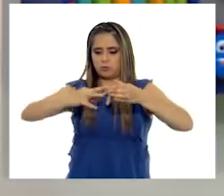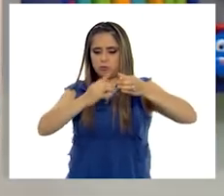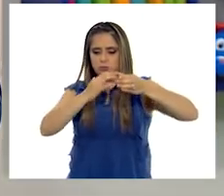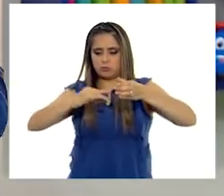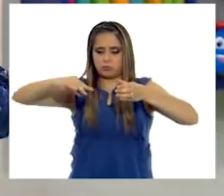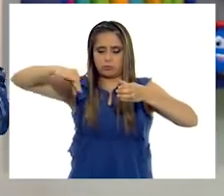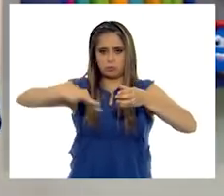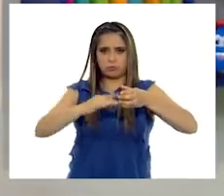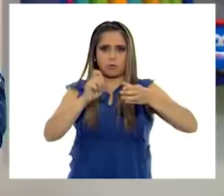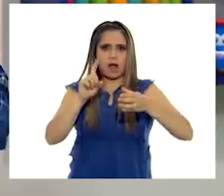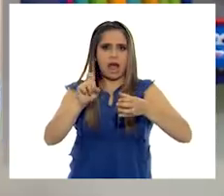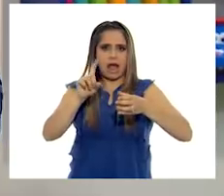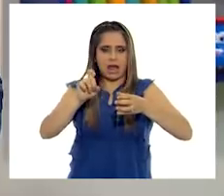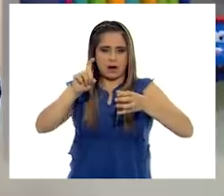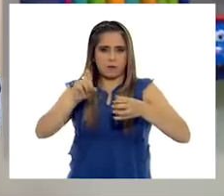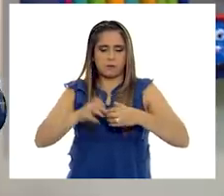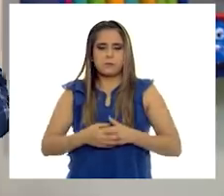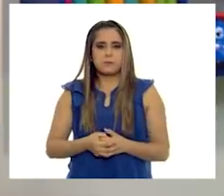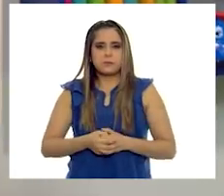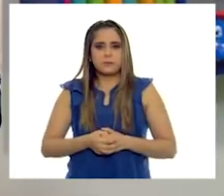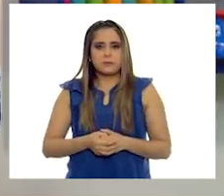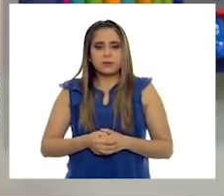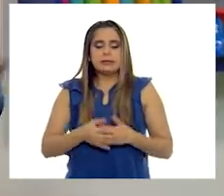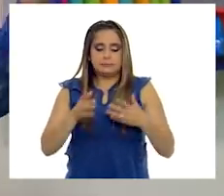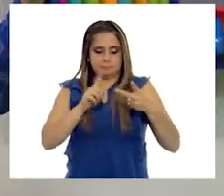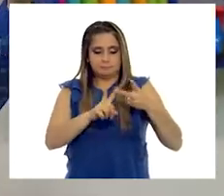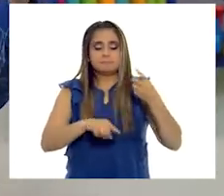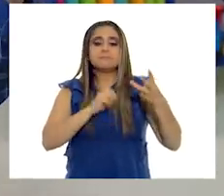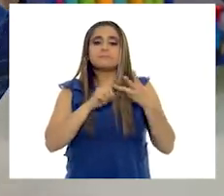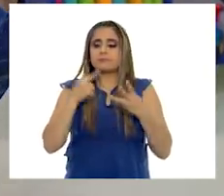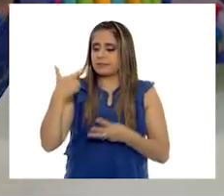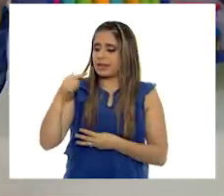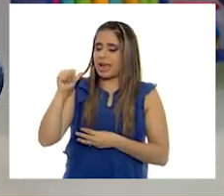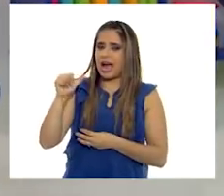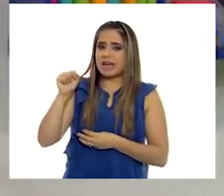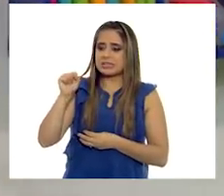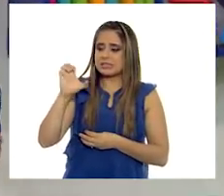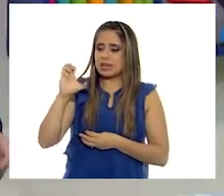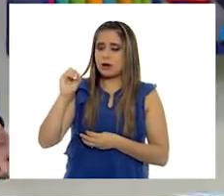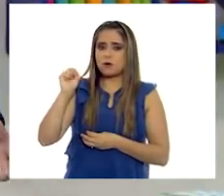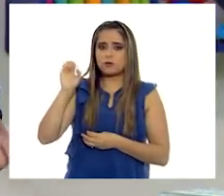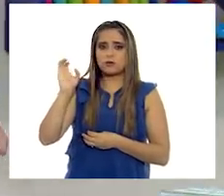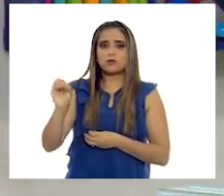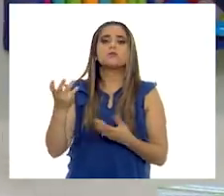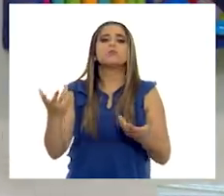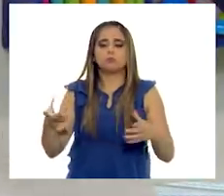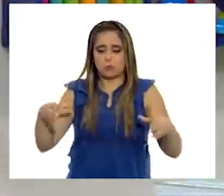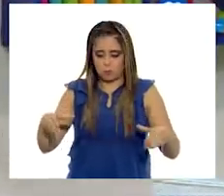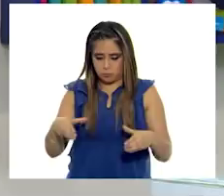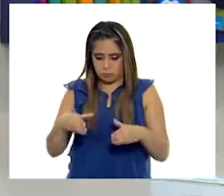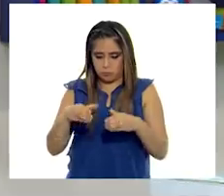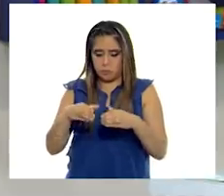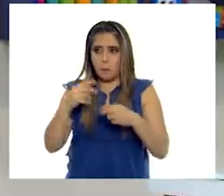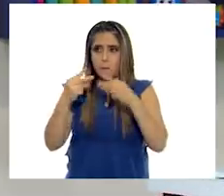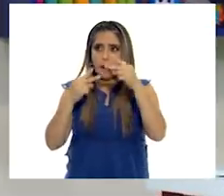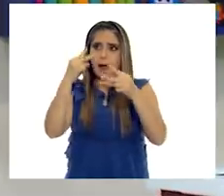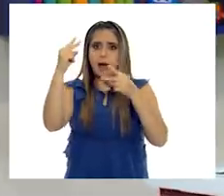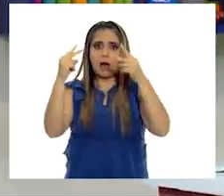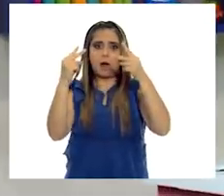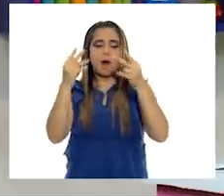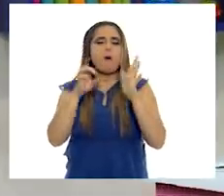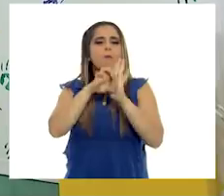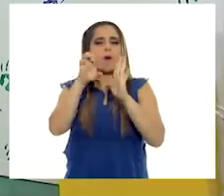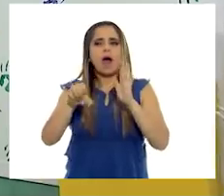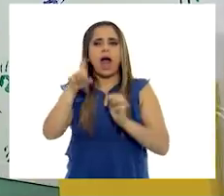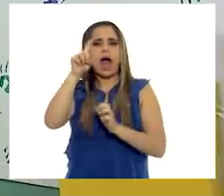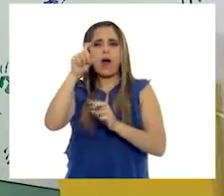volumen. Exacto. Pero y ahora en los gaseosos, ahí Uy. tenemos un geyser o como el vapor de agua. ¿Cómo serán sus partículas? ¿Las Yo recuerdan?